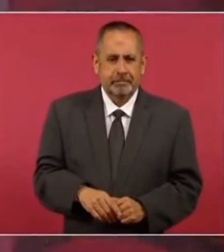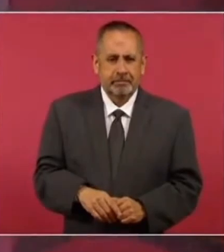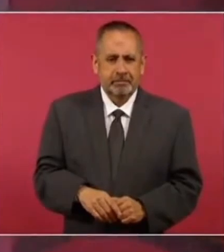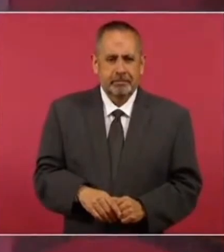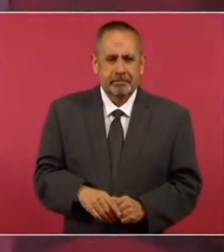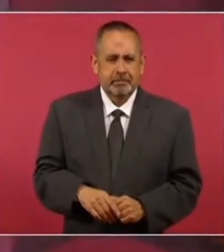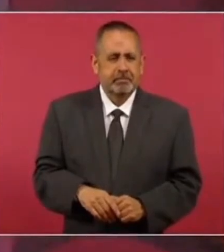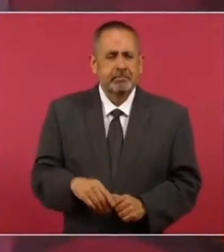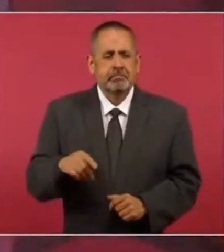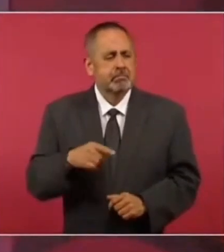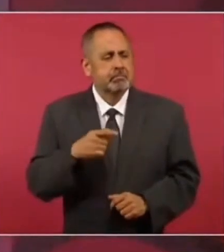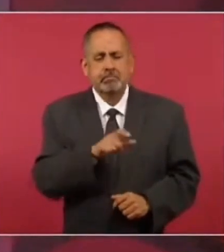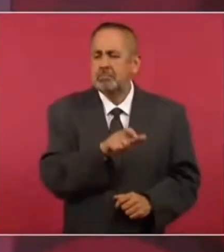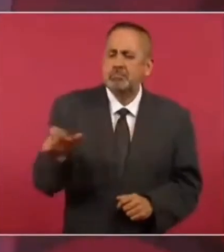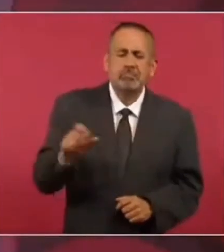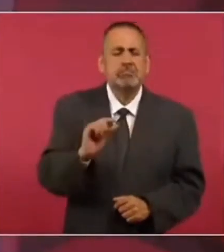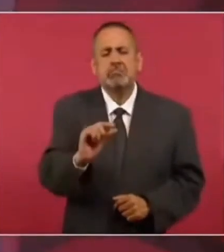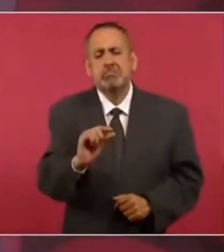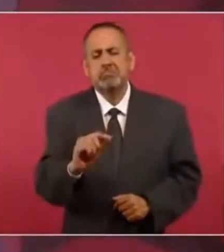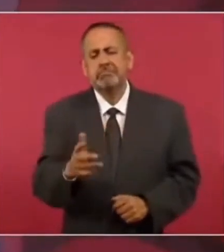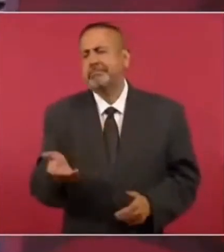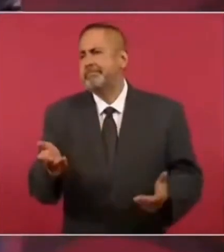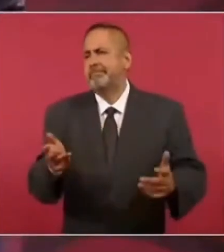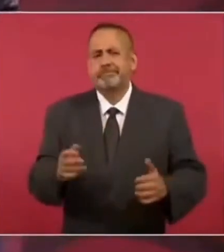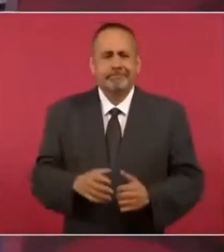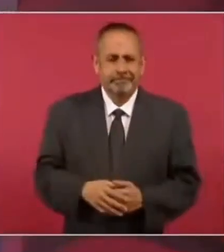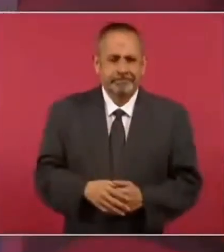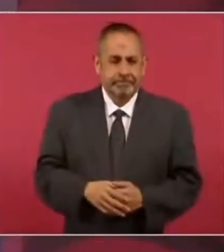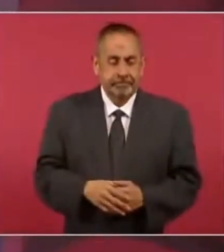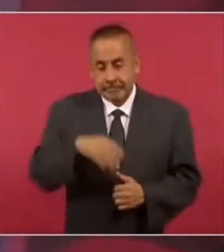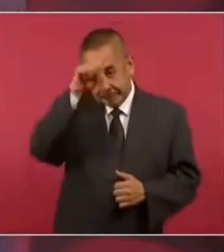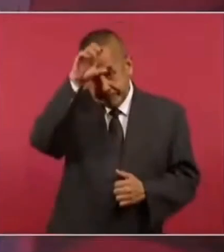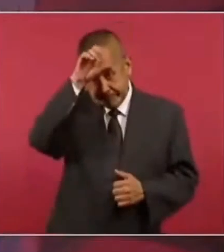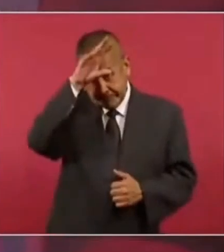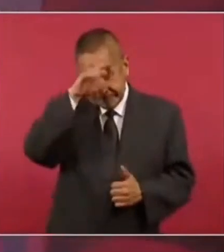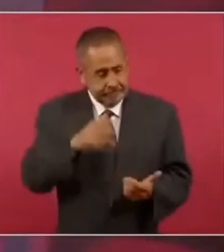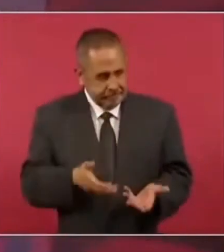Se pagó muy poco. Pero no solo entregaron las minas.